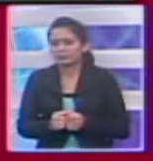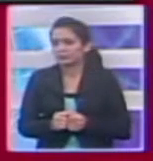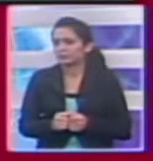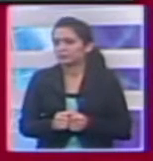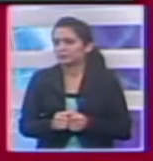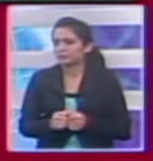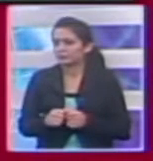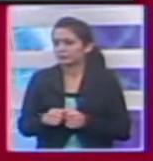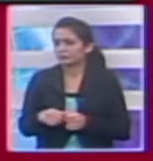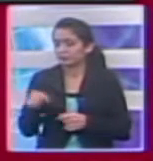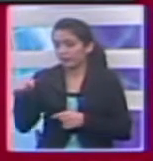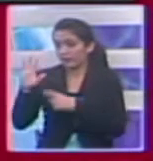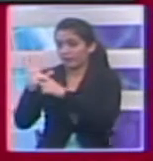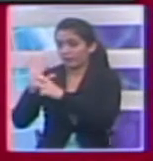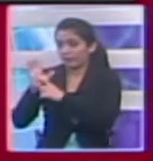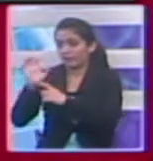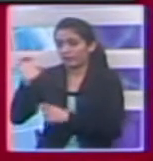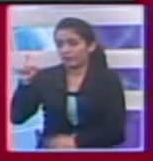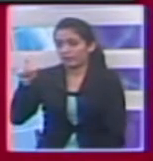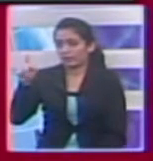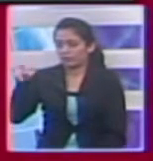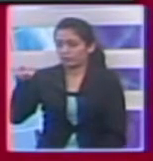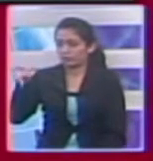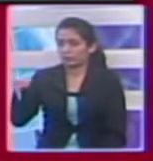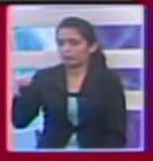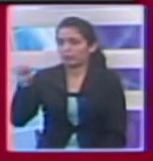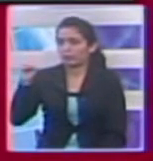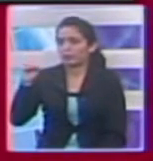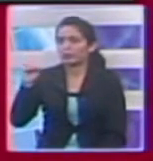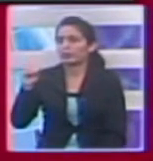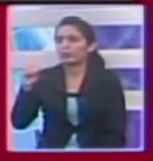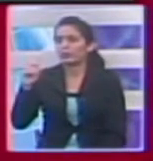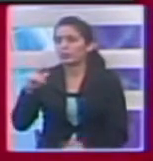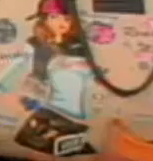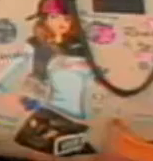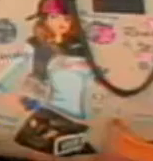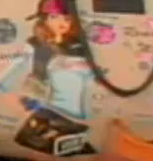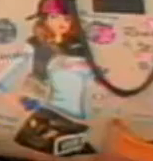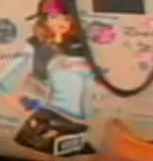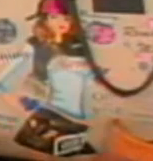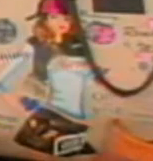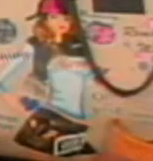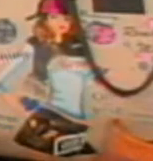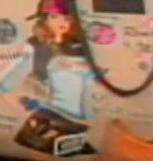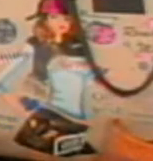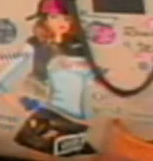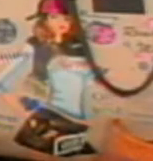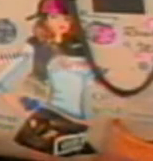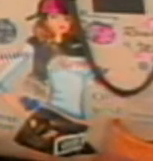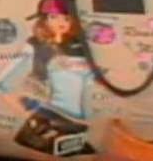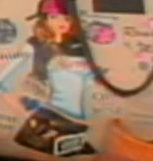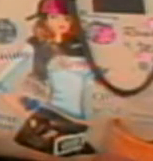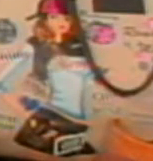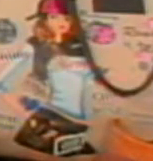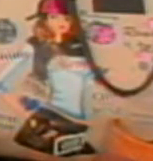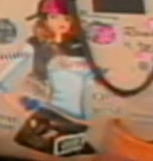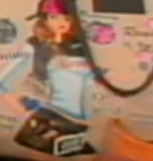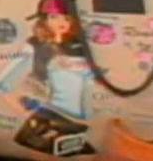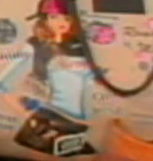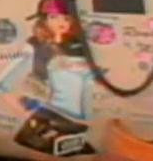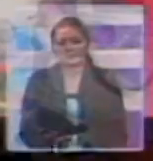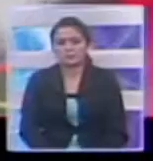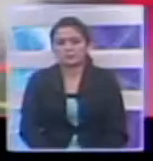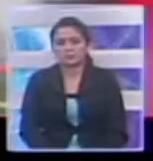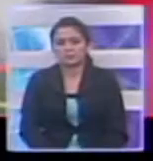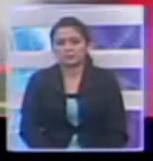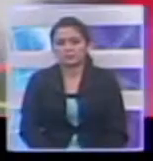Cuero? Bueno, Expo Cuero reúne productos tales como chaquetas, carteras, botas, zapatos y obviamente el complemento que todos deseamos, que